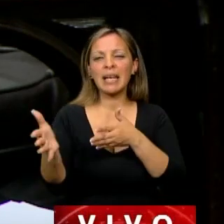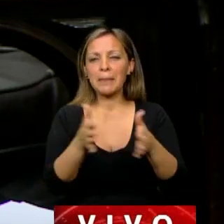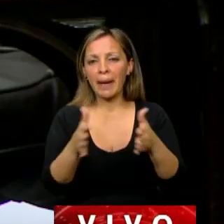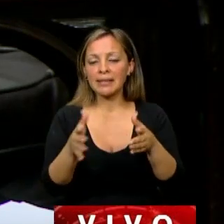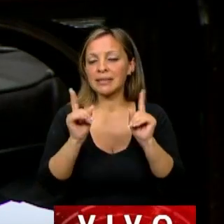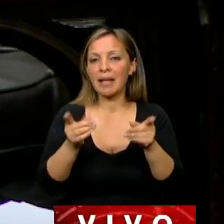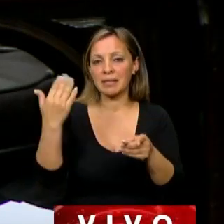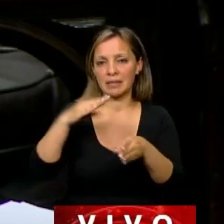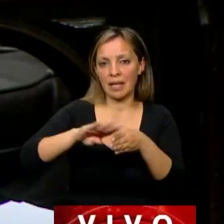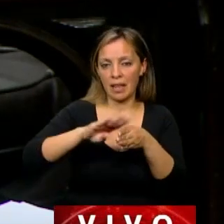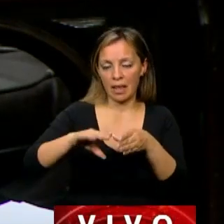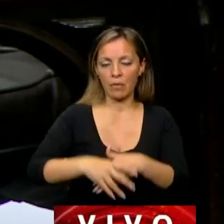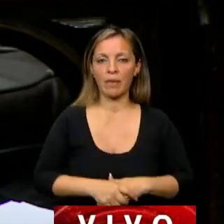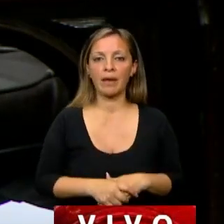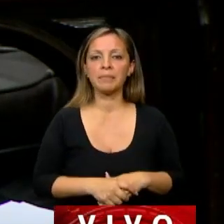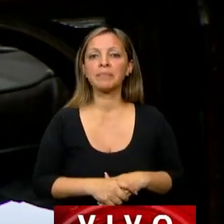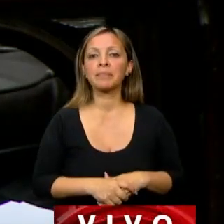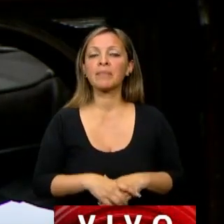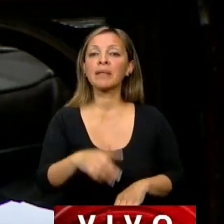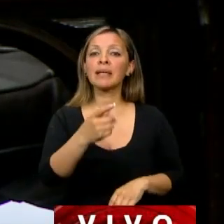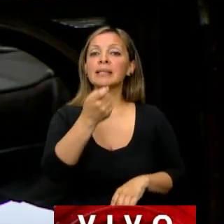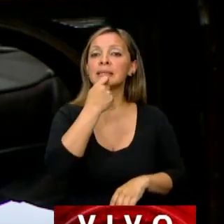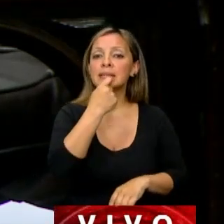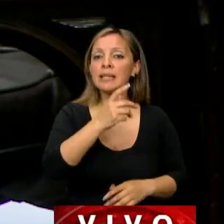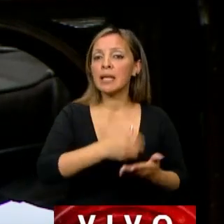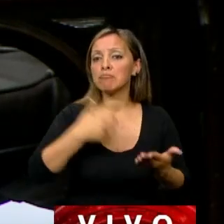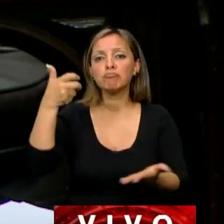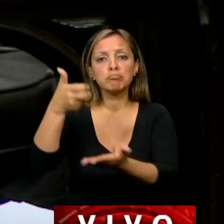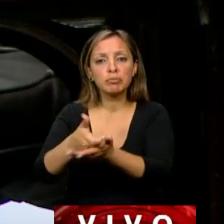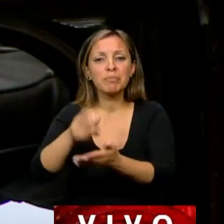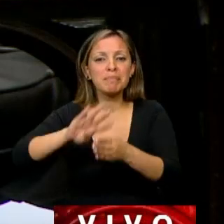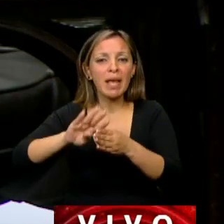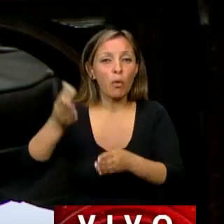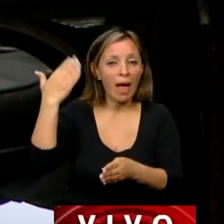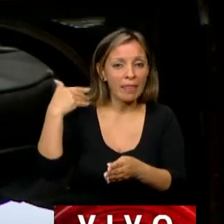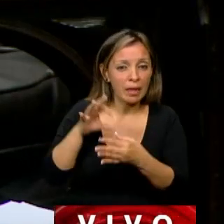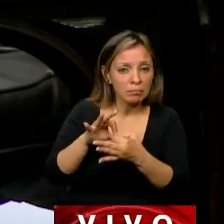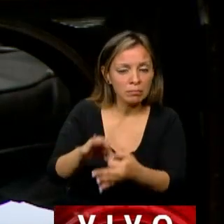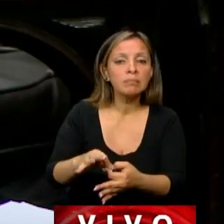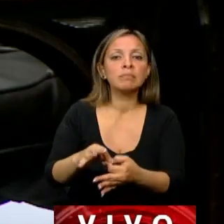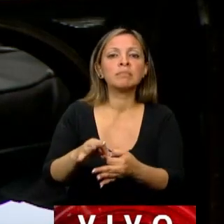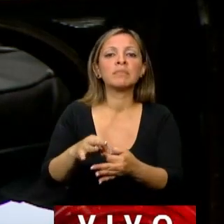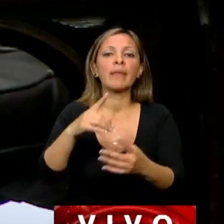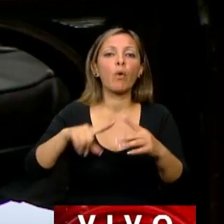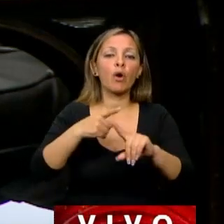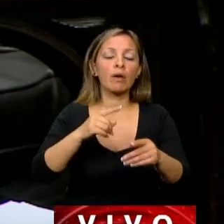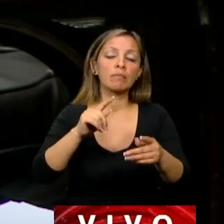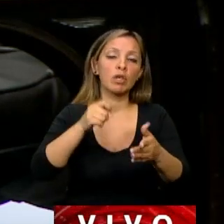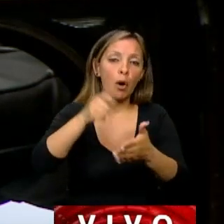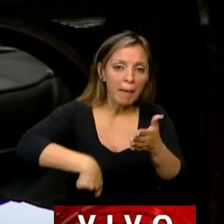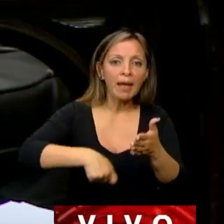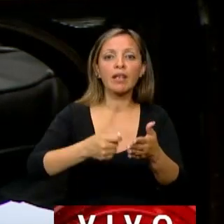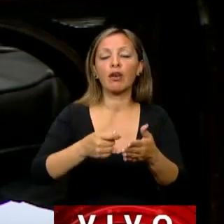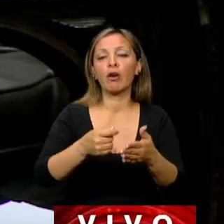al endeudamiento original y en el caso de desembolsos pendientes originados en convenios firmados con anterioridad